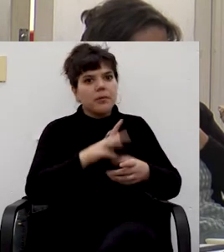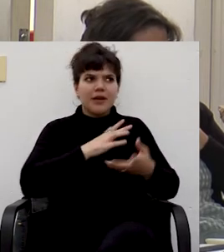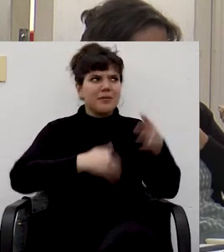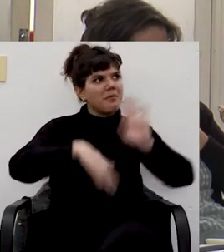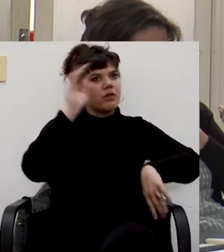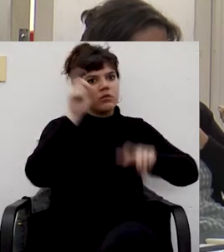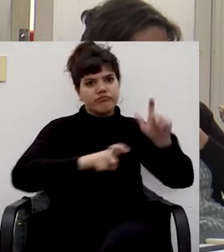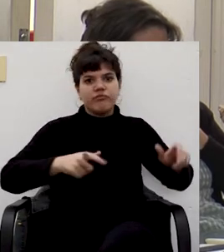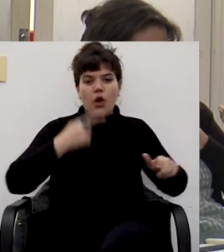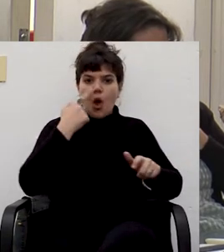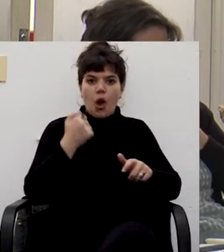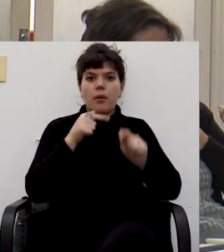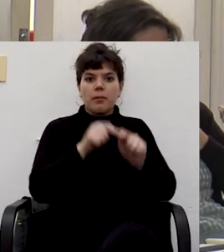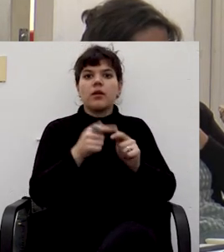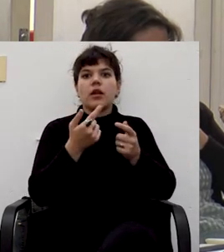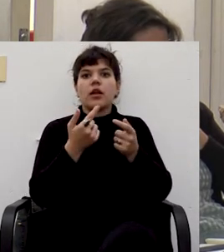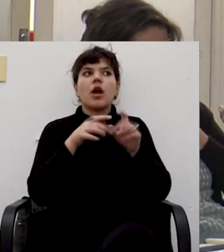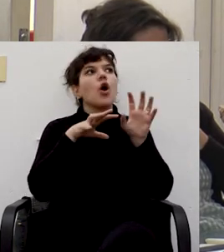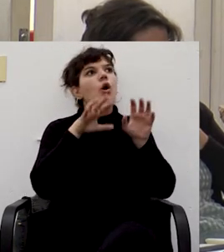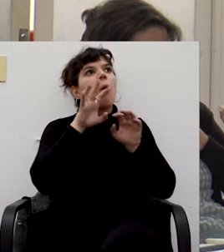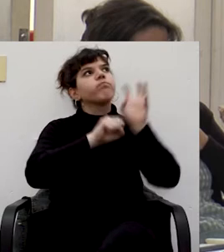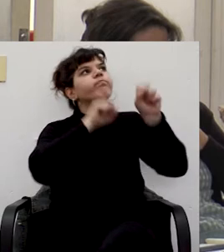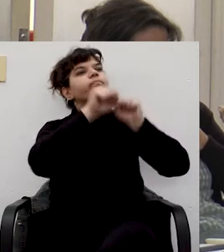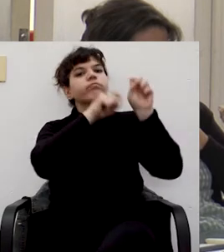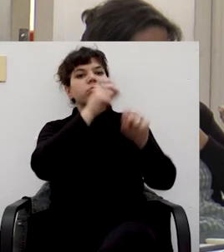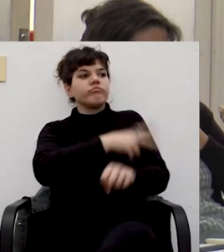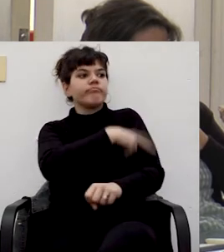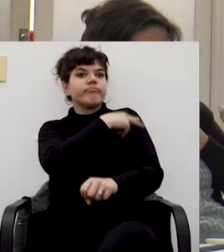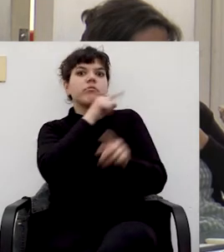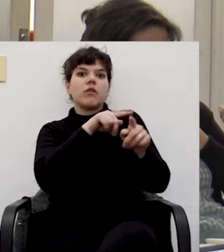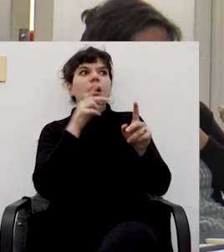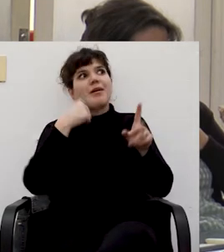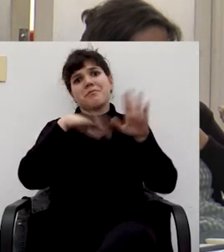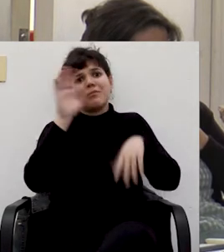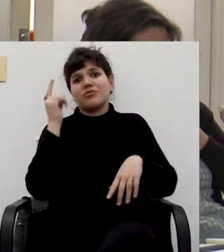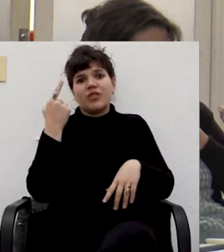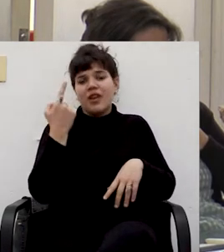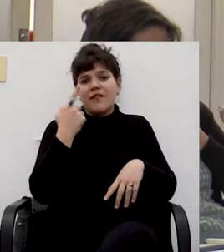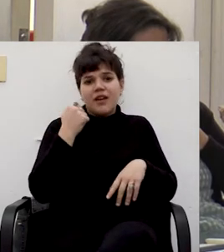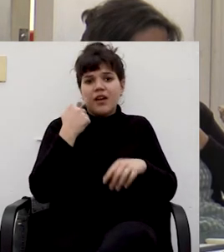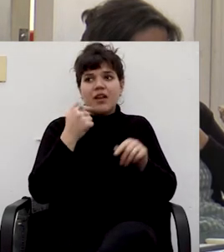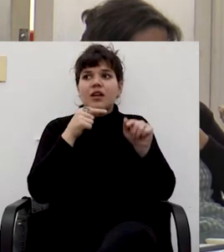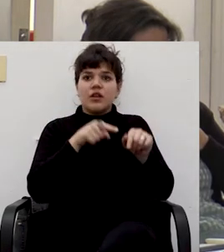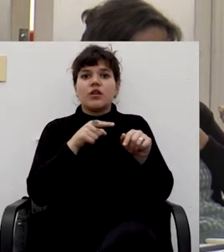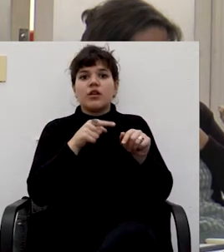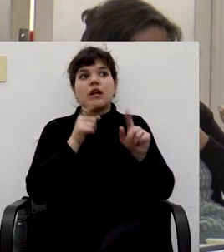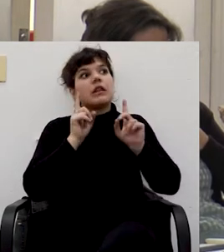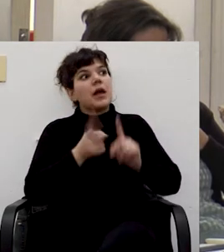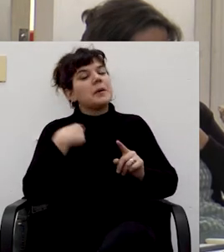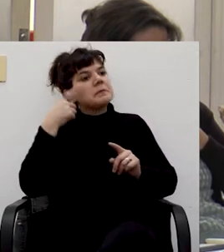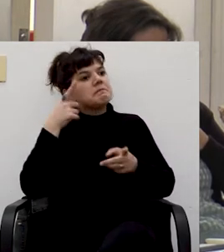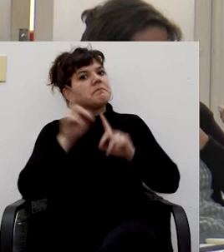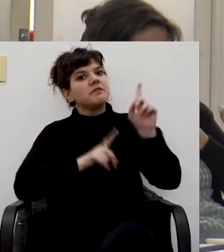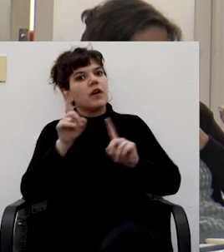¿no? Quienes ocupan los cargos más altos en los espacios de toma de decisión son varones, cuando sabemos que además la universidad viene en un proceso